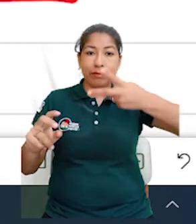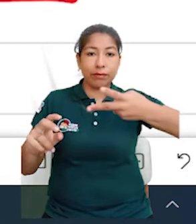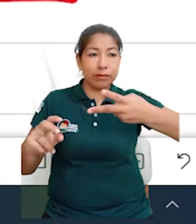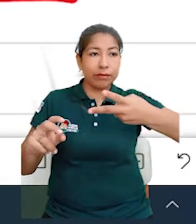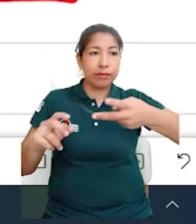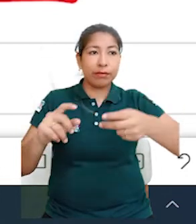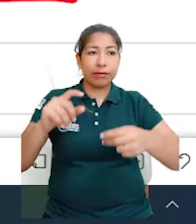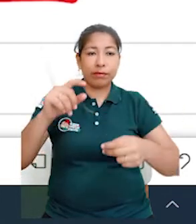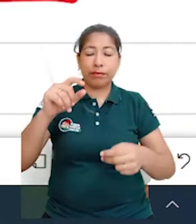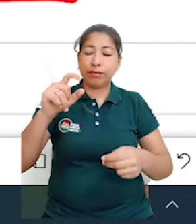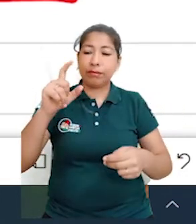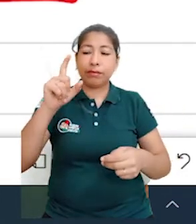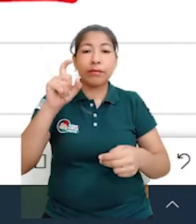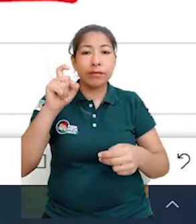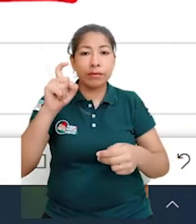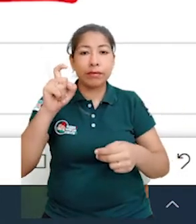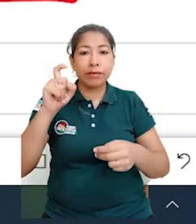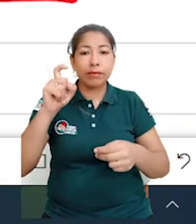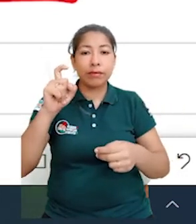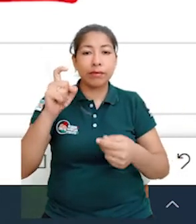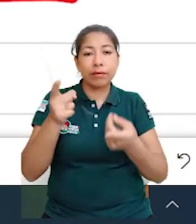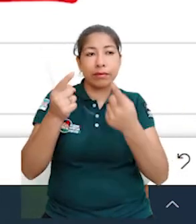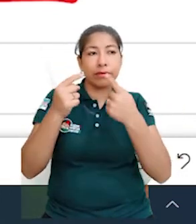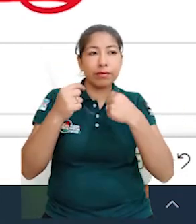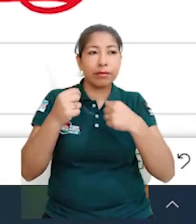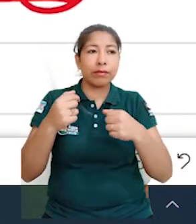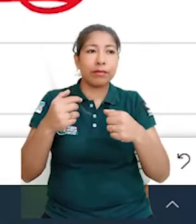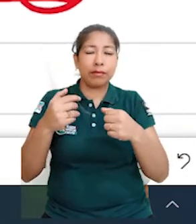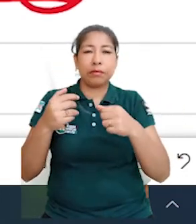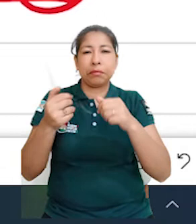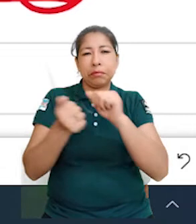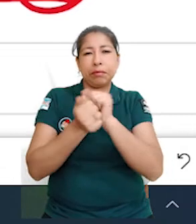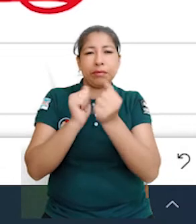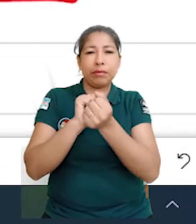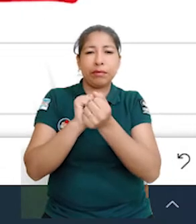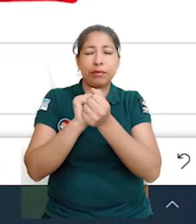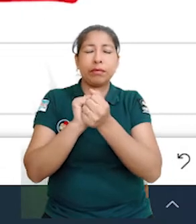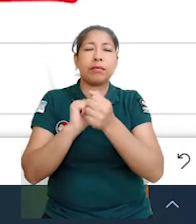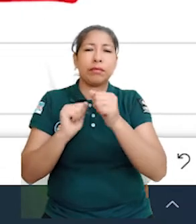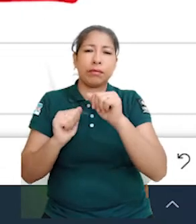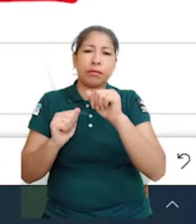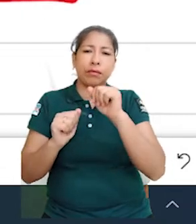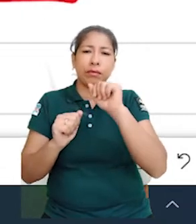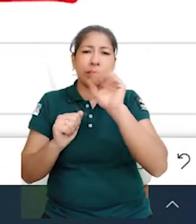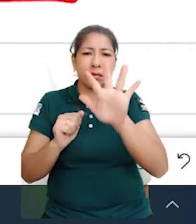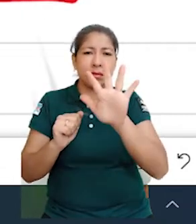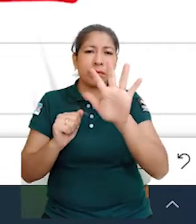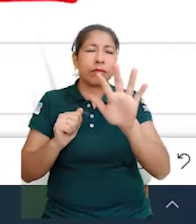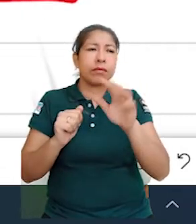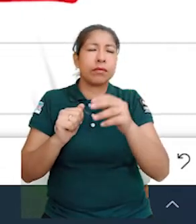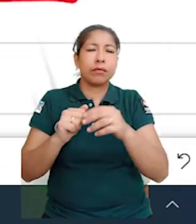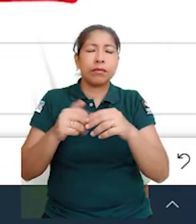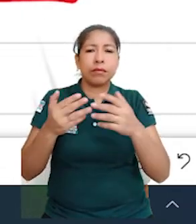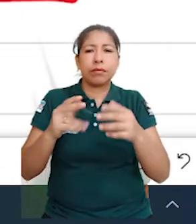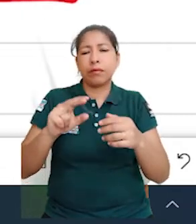argumento, x vendría a ocupar el lugar de 5. 5 tendría que multiplicarse